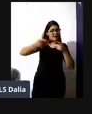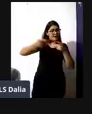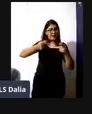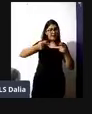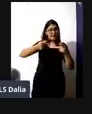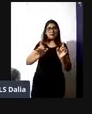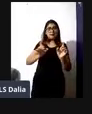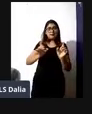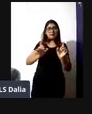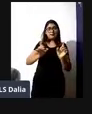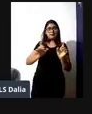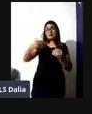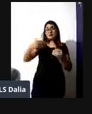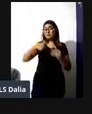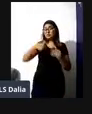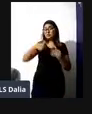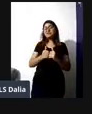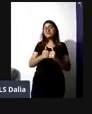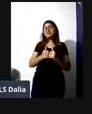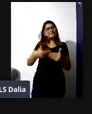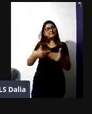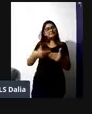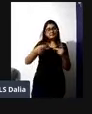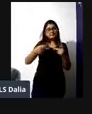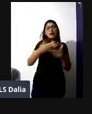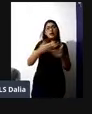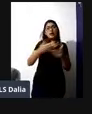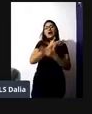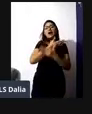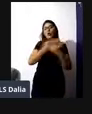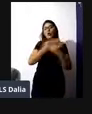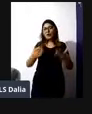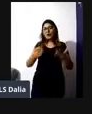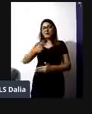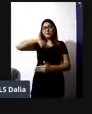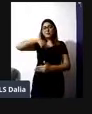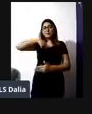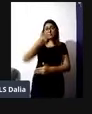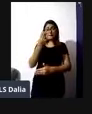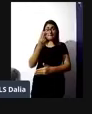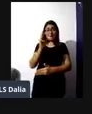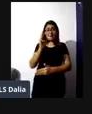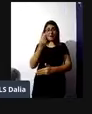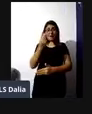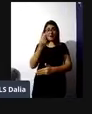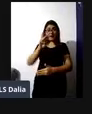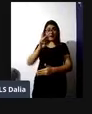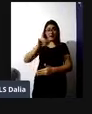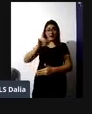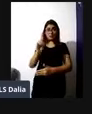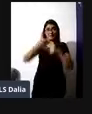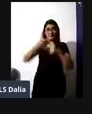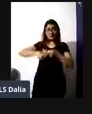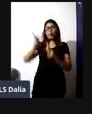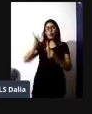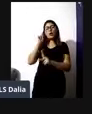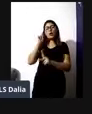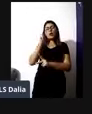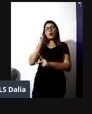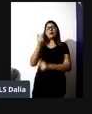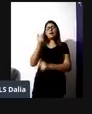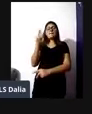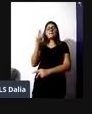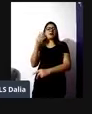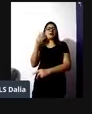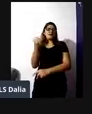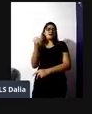en casa, creo que ahorita que estamos iniciando mayo y que primero Dios esto concluye el 30,